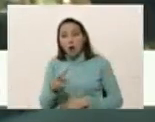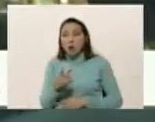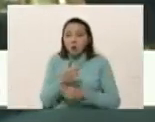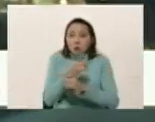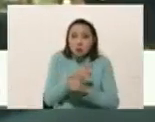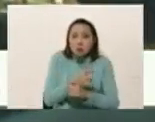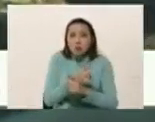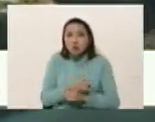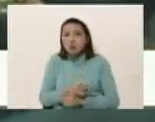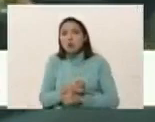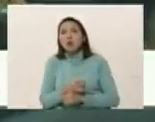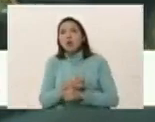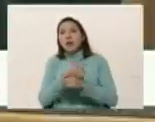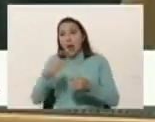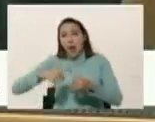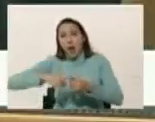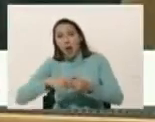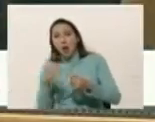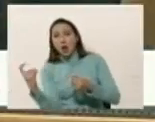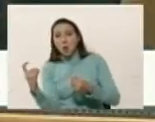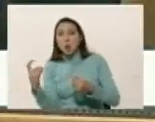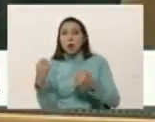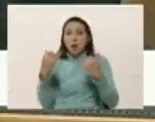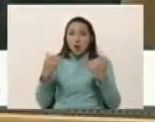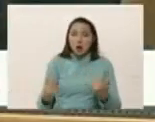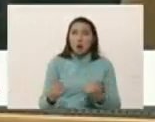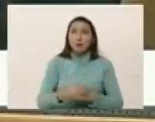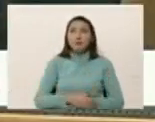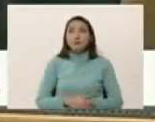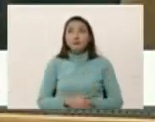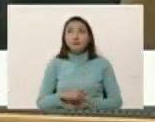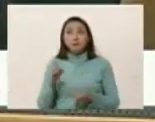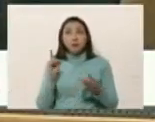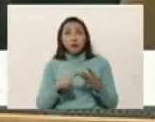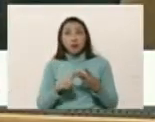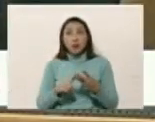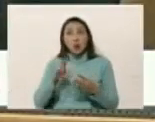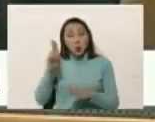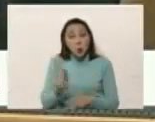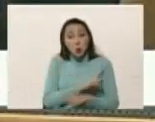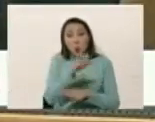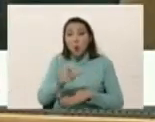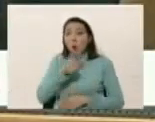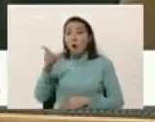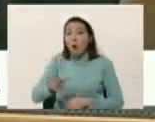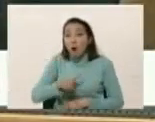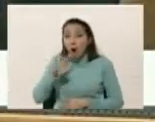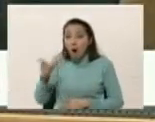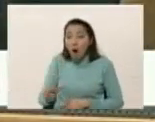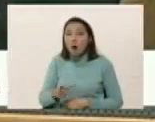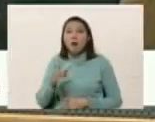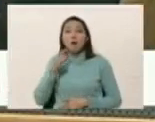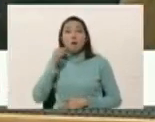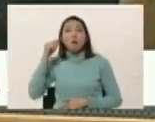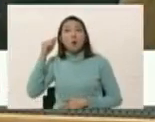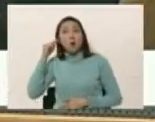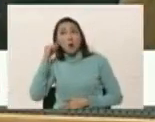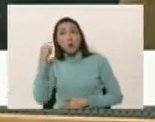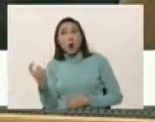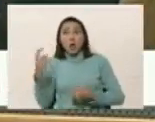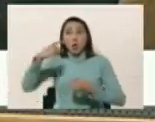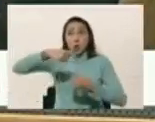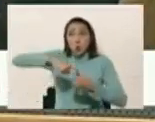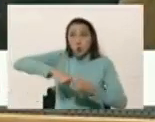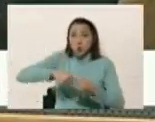y excluyentes tradicionales 3 garantizar el uso del lenguaje con enfoque de género inclusivo y no